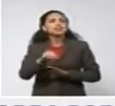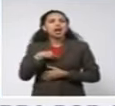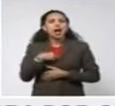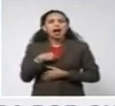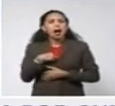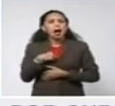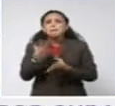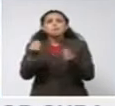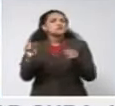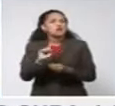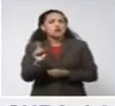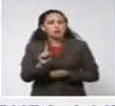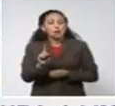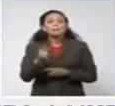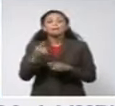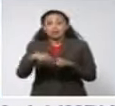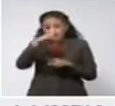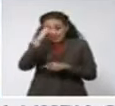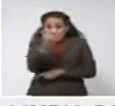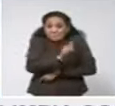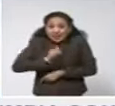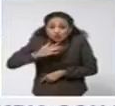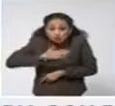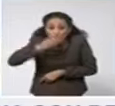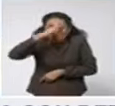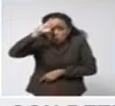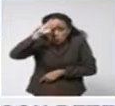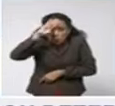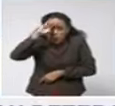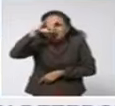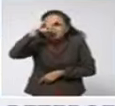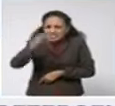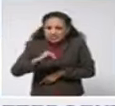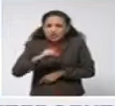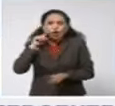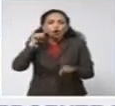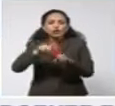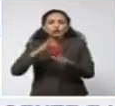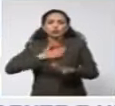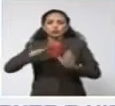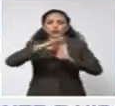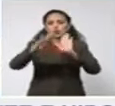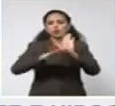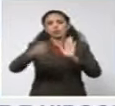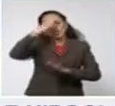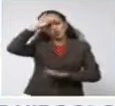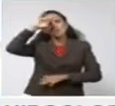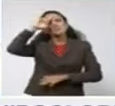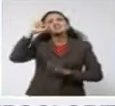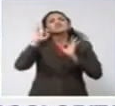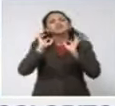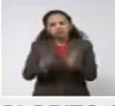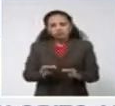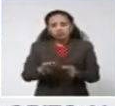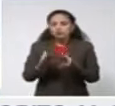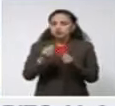es. Para nosotros sí es, para los propósitos del programa de Cuba sí es, y para las cosas que se